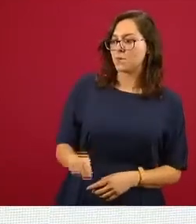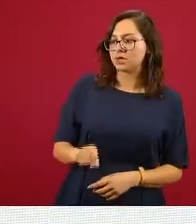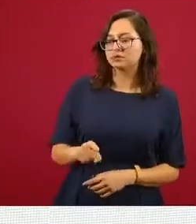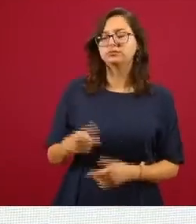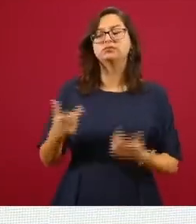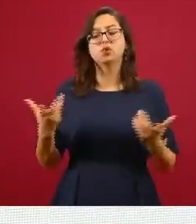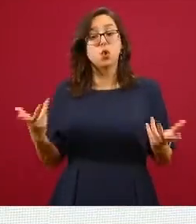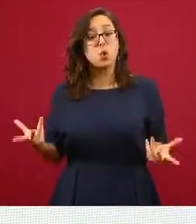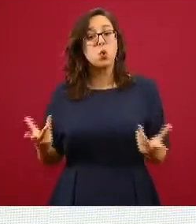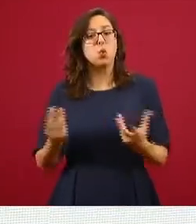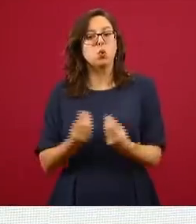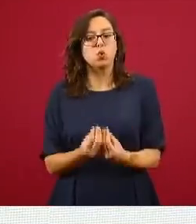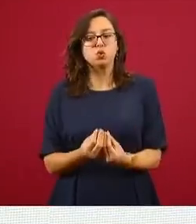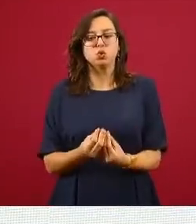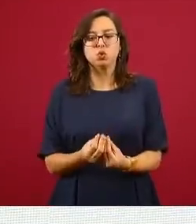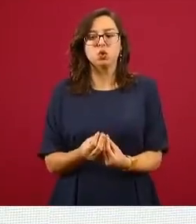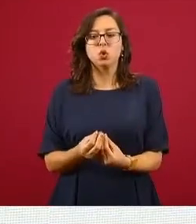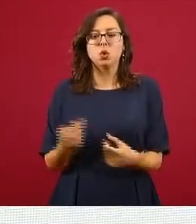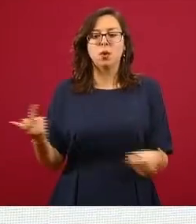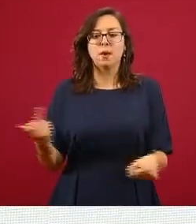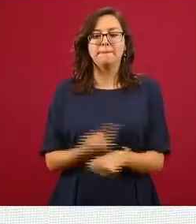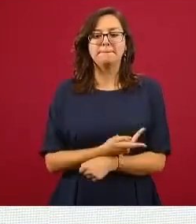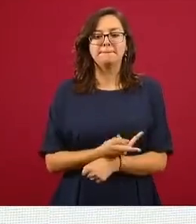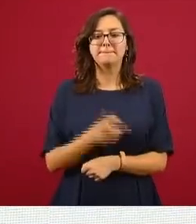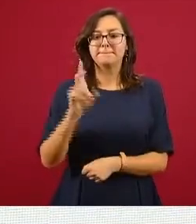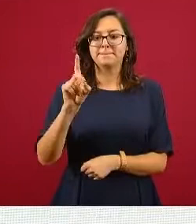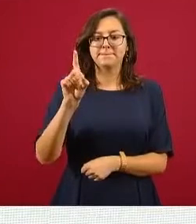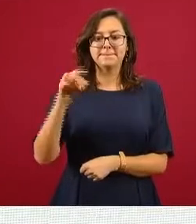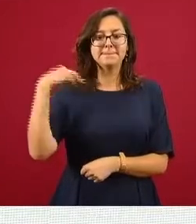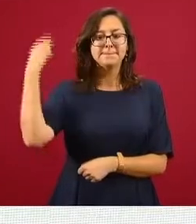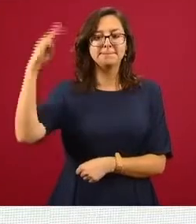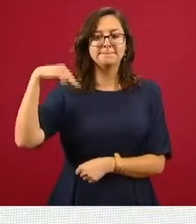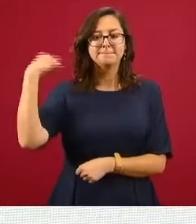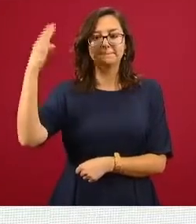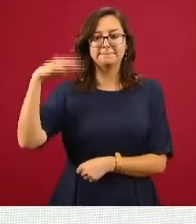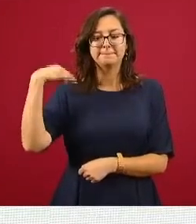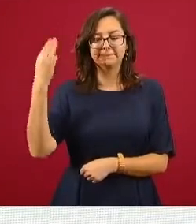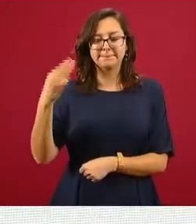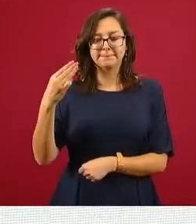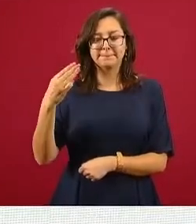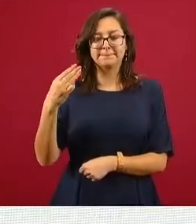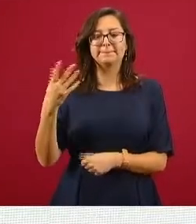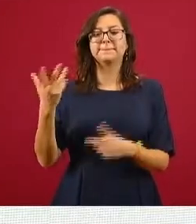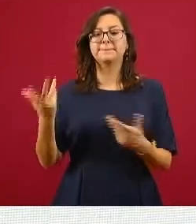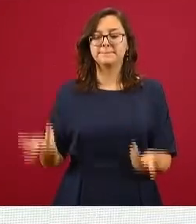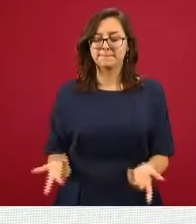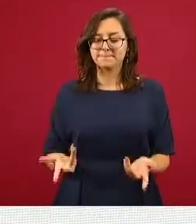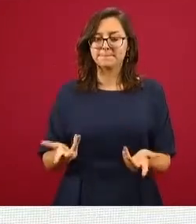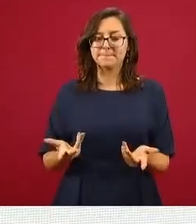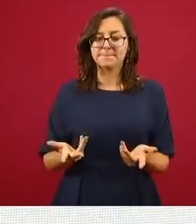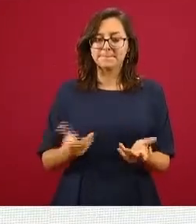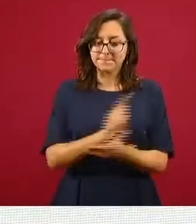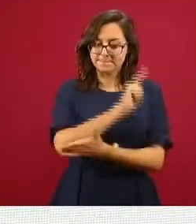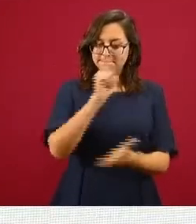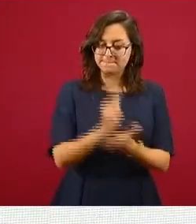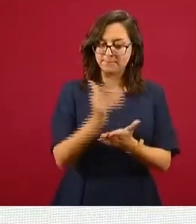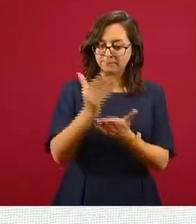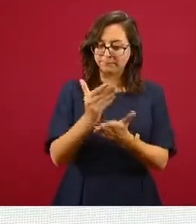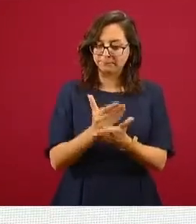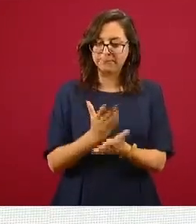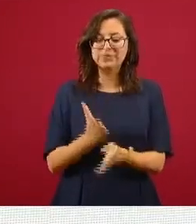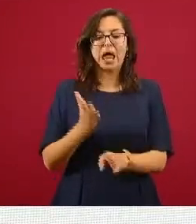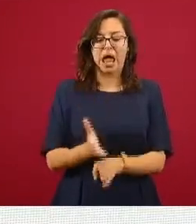esto permitió que el 30 de marzo, formalmente en términos jurídicos, aunque operativamente ya había